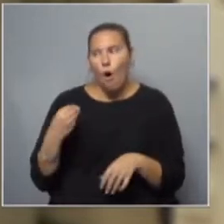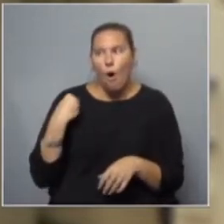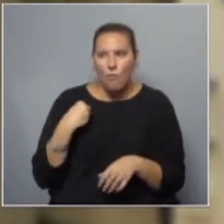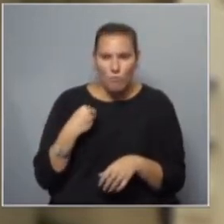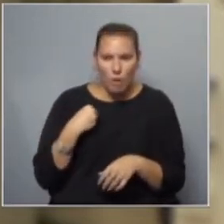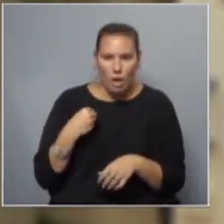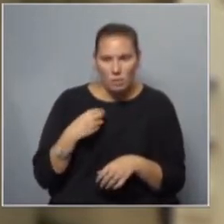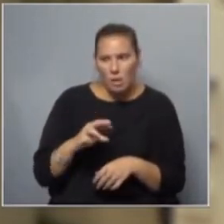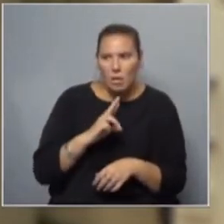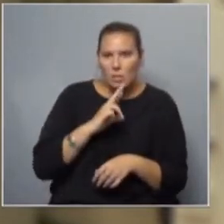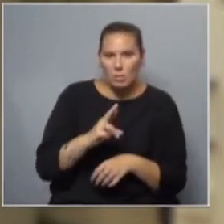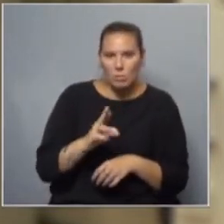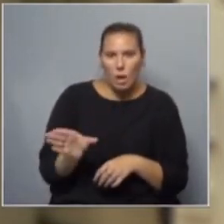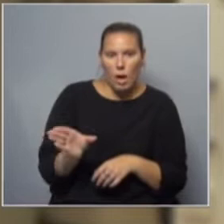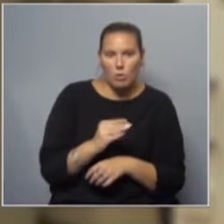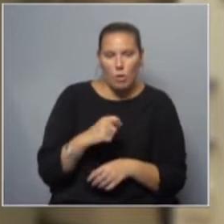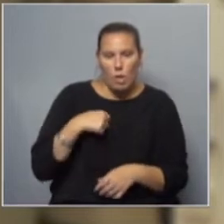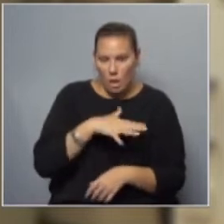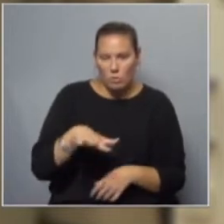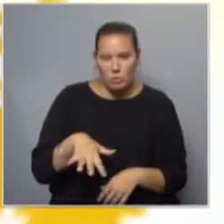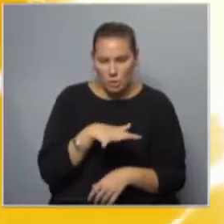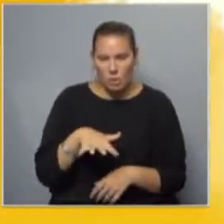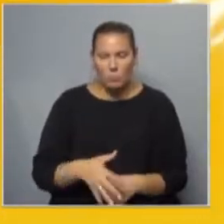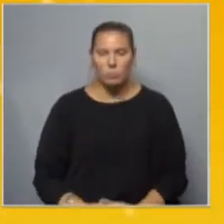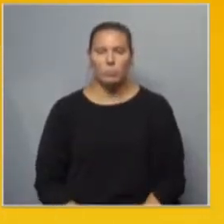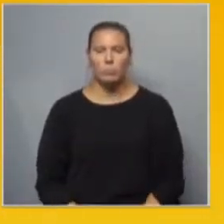confiabilidad del resultado a toda la sociedad, digamos.